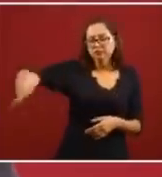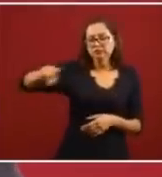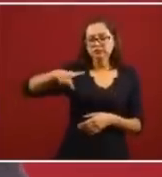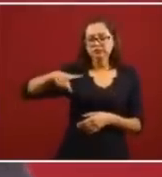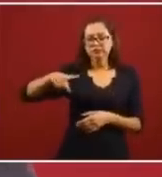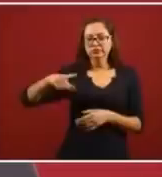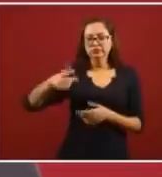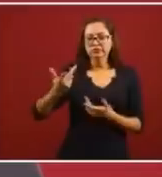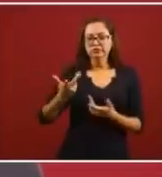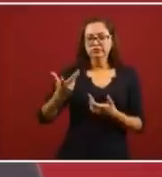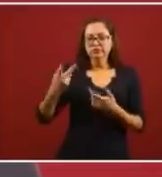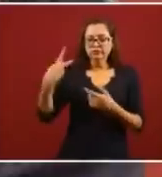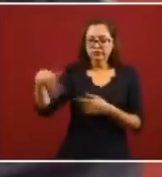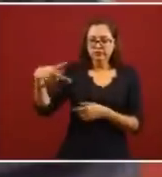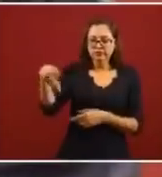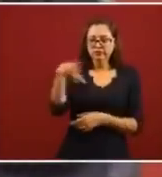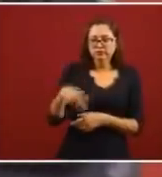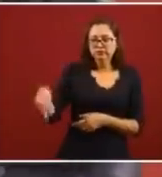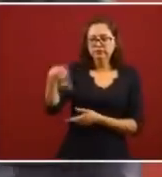consultas,